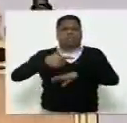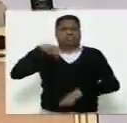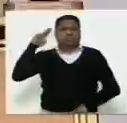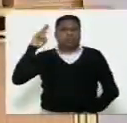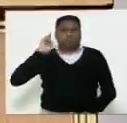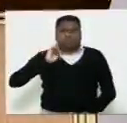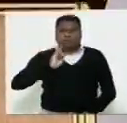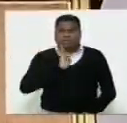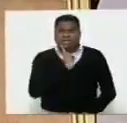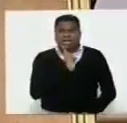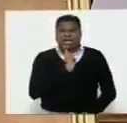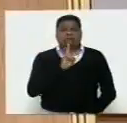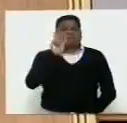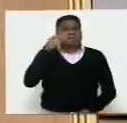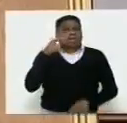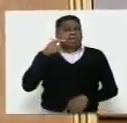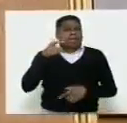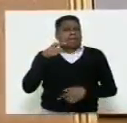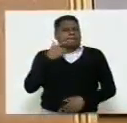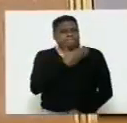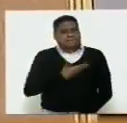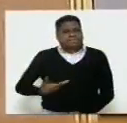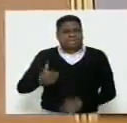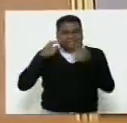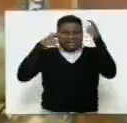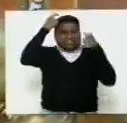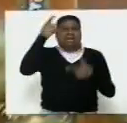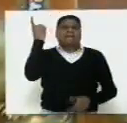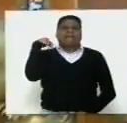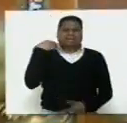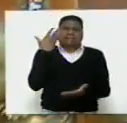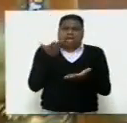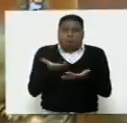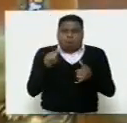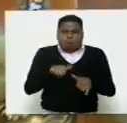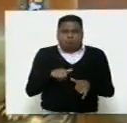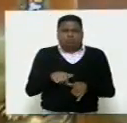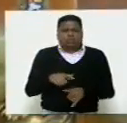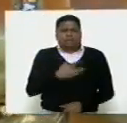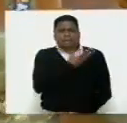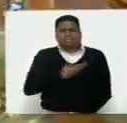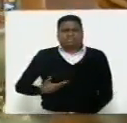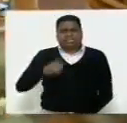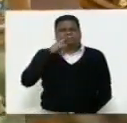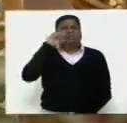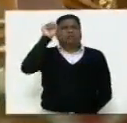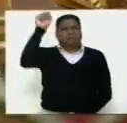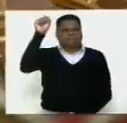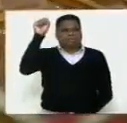Hugo Chávez y hoy del presidente Nicolás Maduro como principal vocero de las